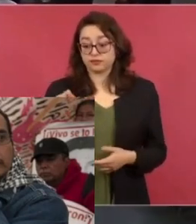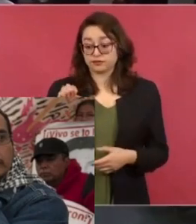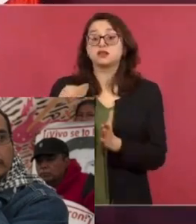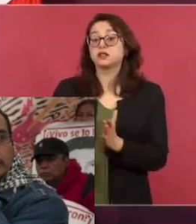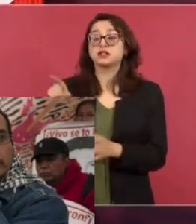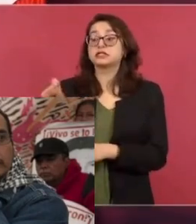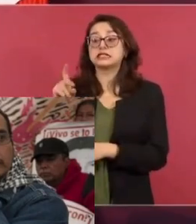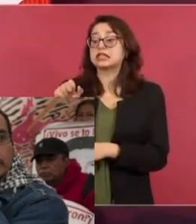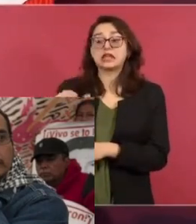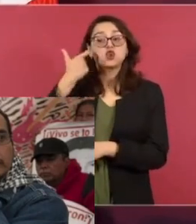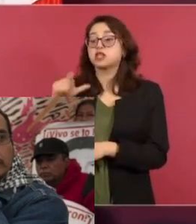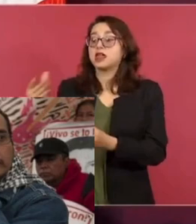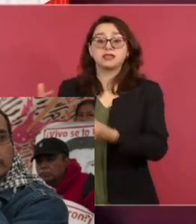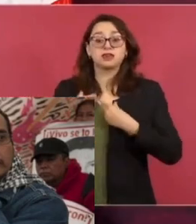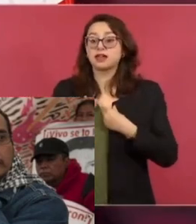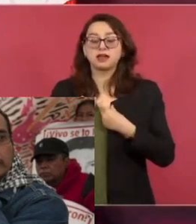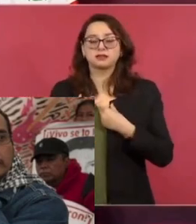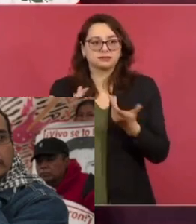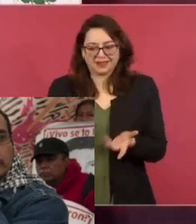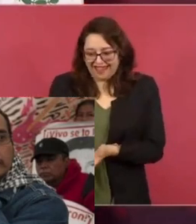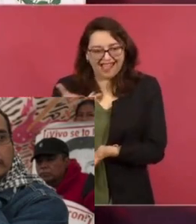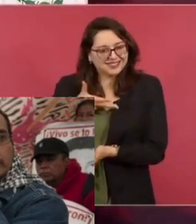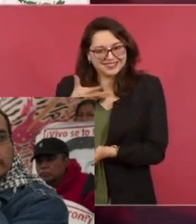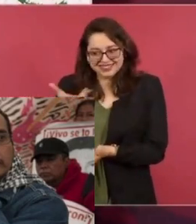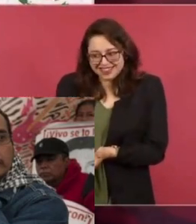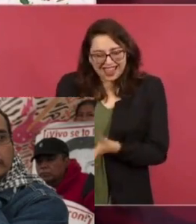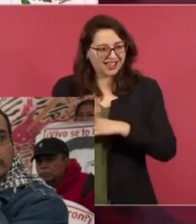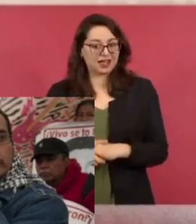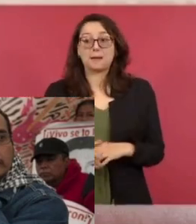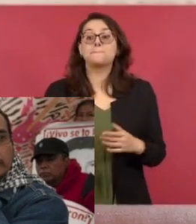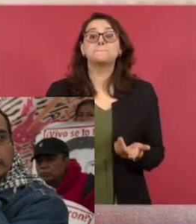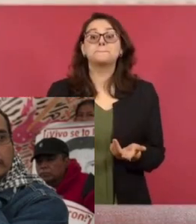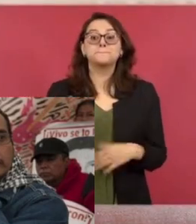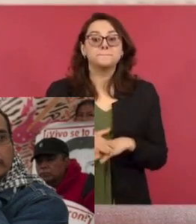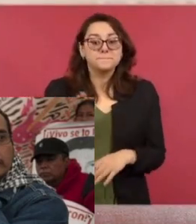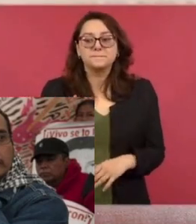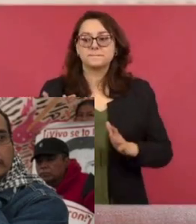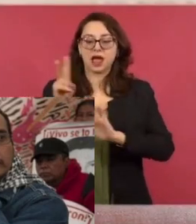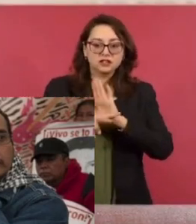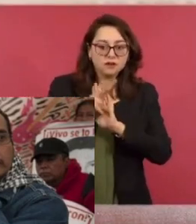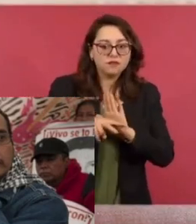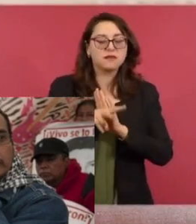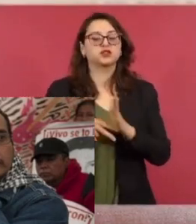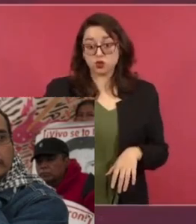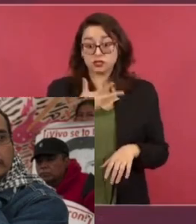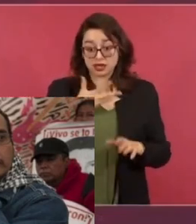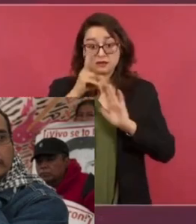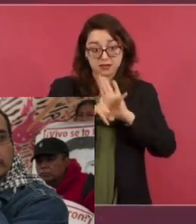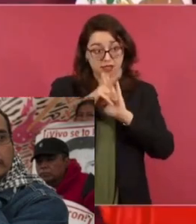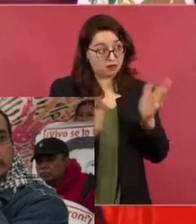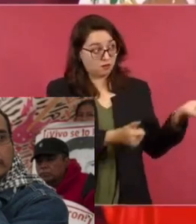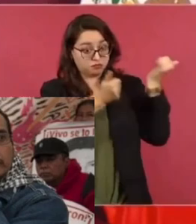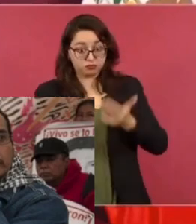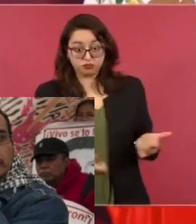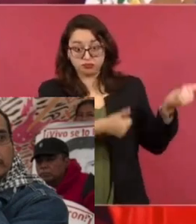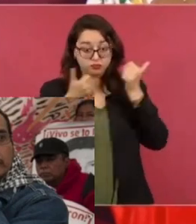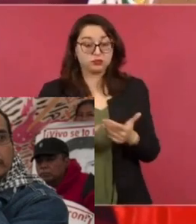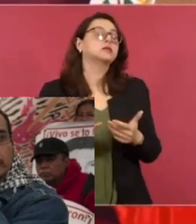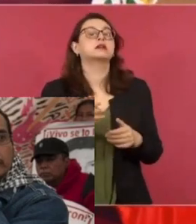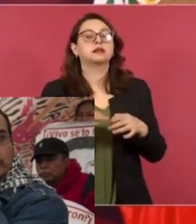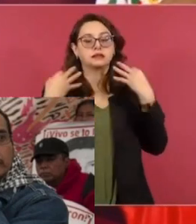de la Defensa, más todas las grabaciones o textos que entregó el gobierno de Estados Unidos y una